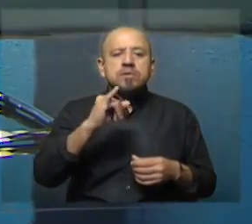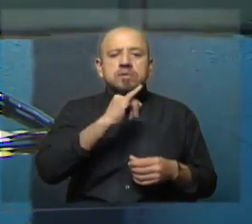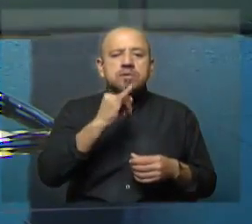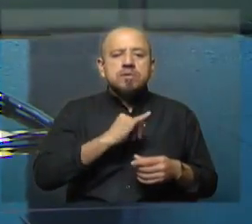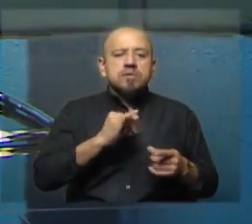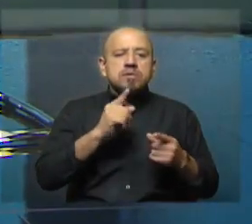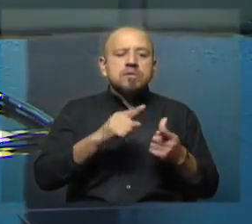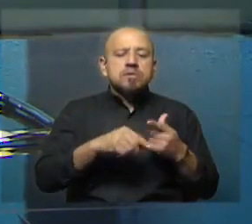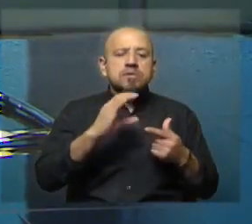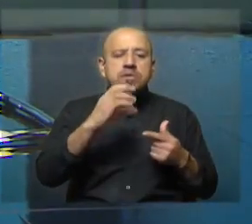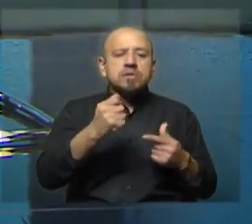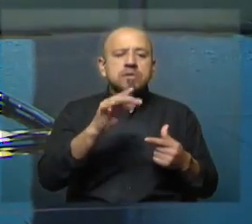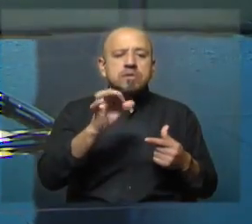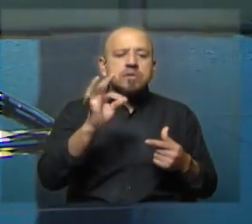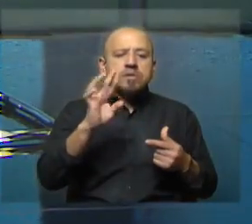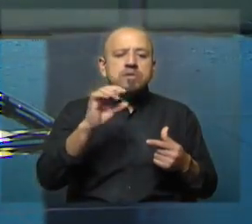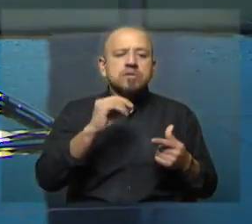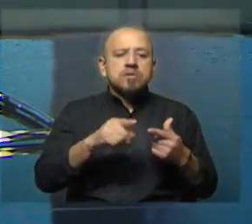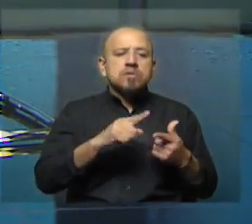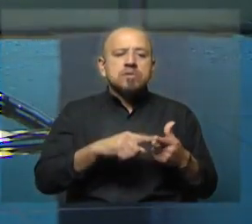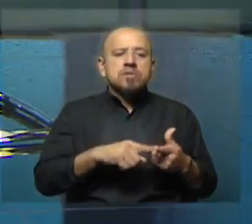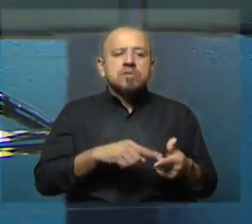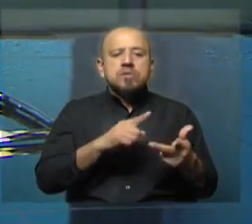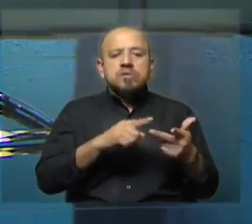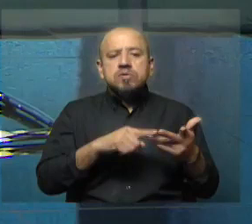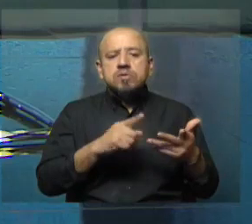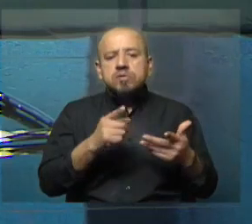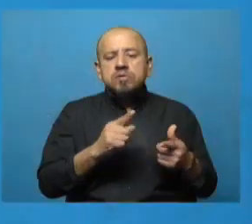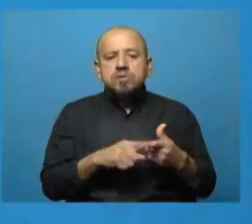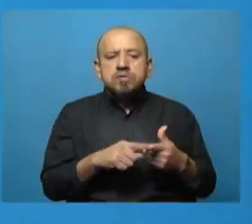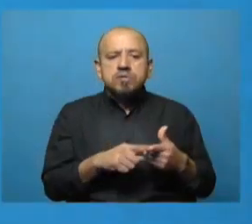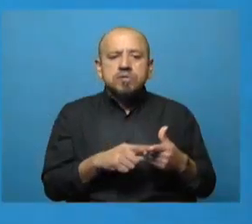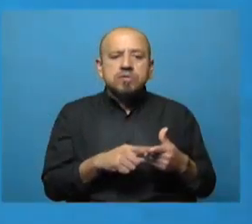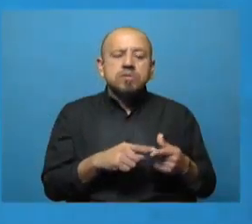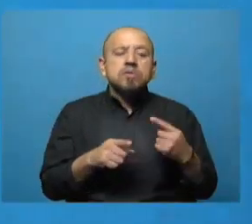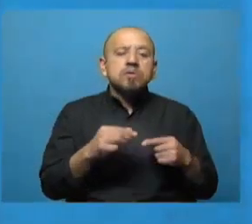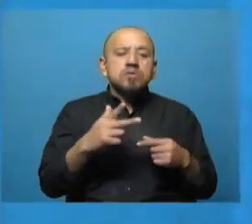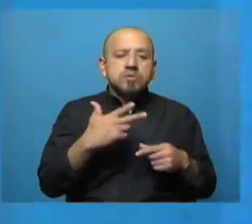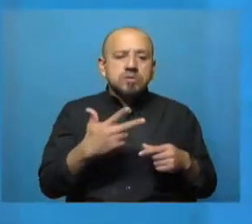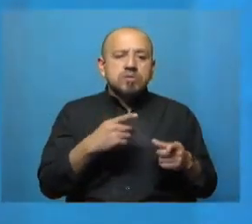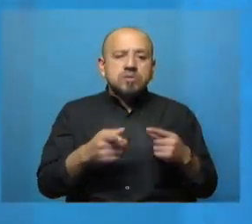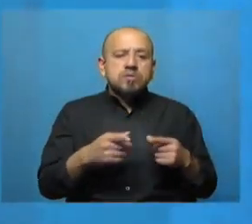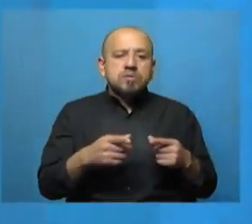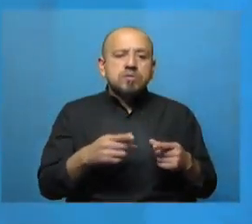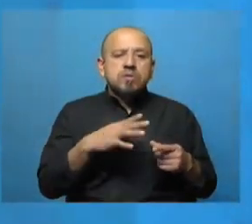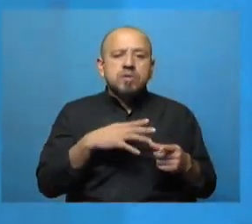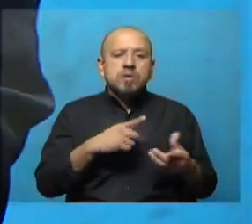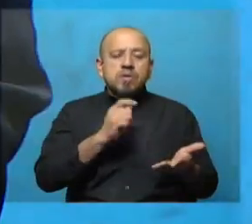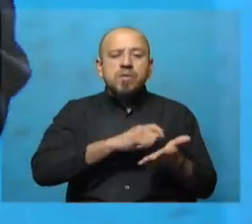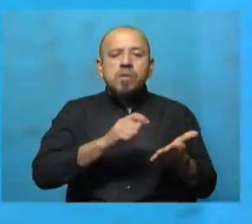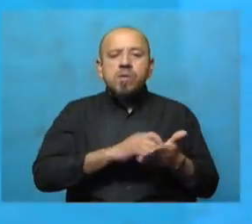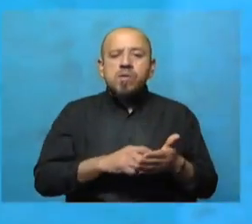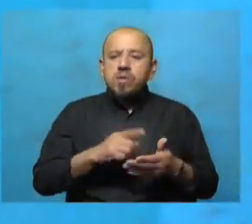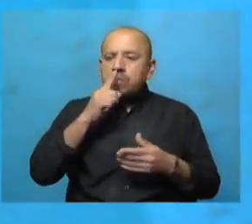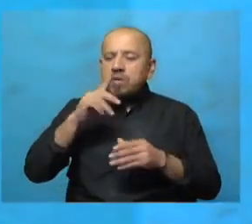ver con tu último disco también tiene mucho que ver con mi último disco ellos tres en el disco este ellos tres tienen letras hay